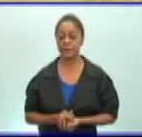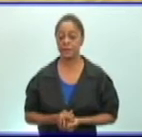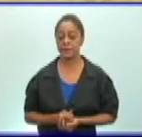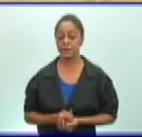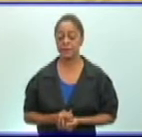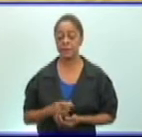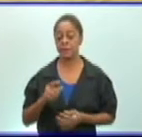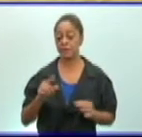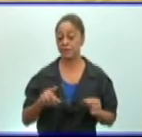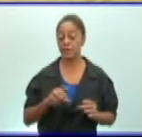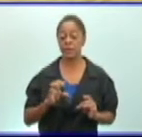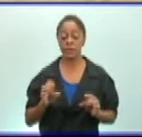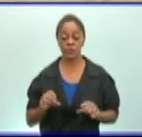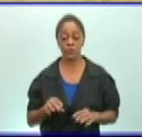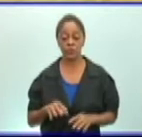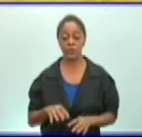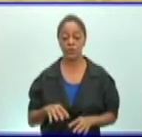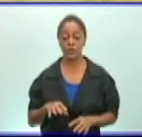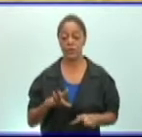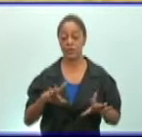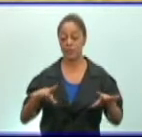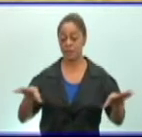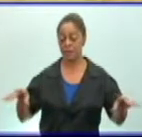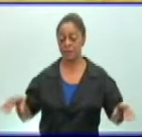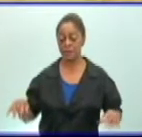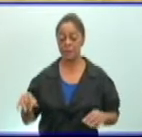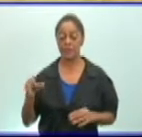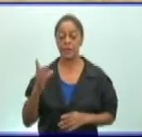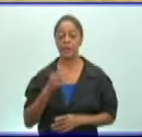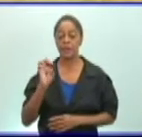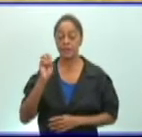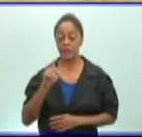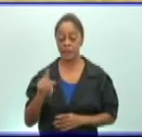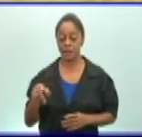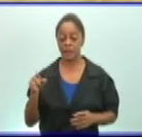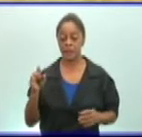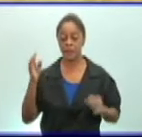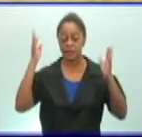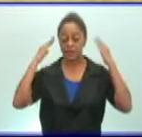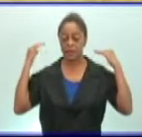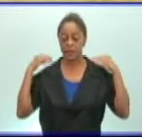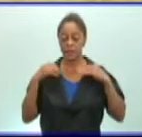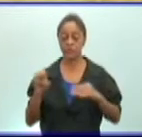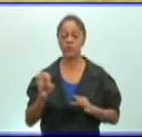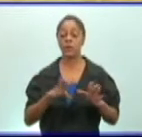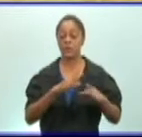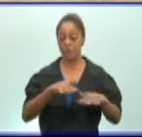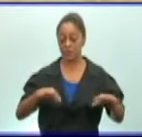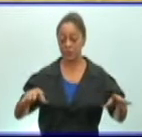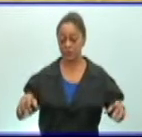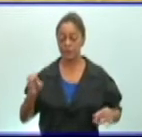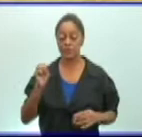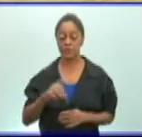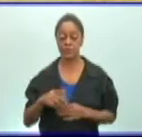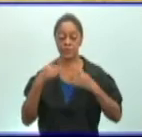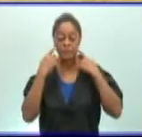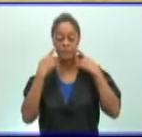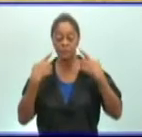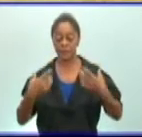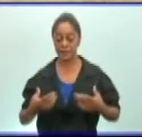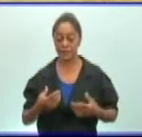El papel que va a jugar el mar en Egipto, el papel que va a jugar el mar en Grecia va a ser bien